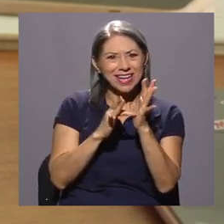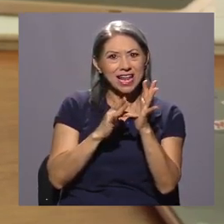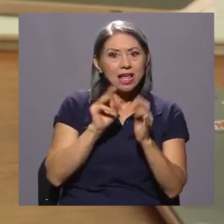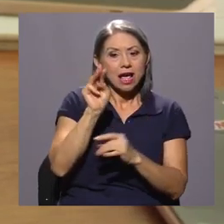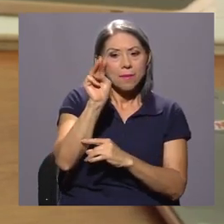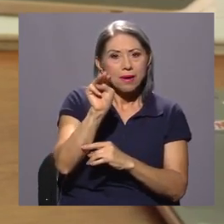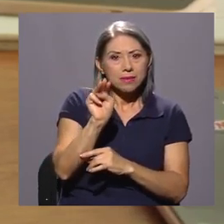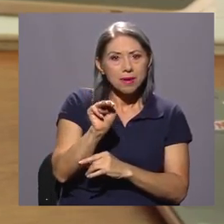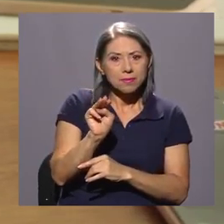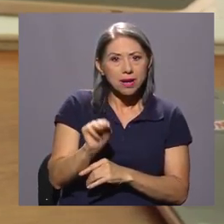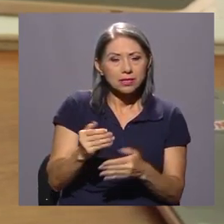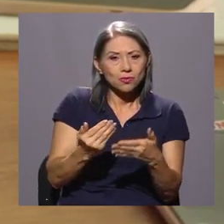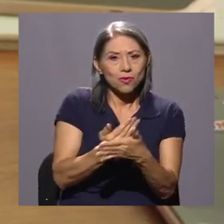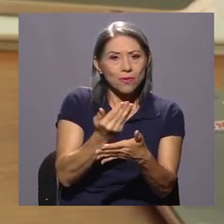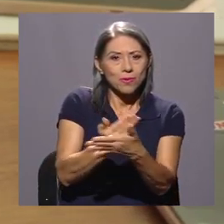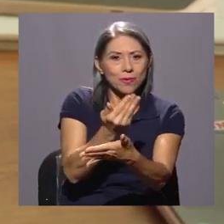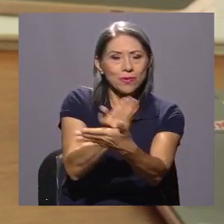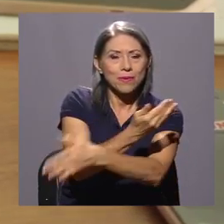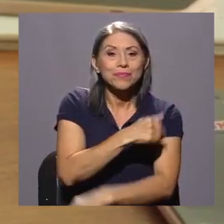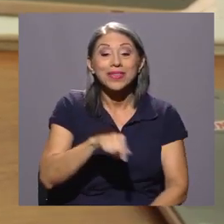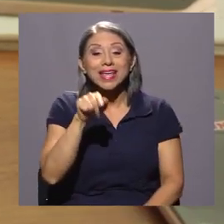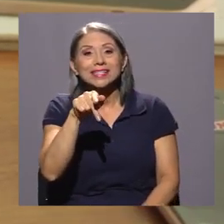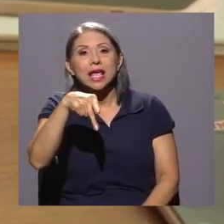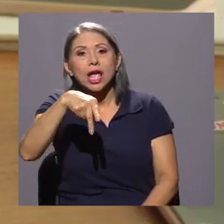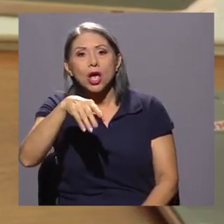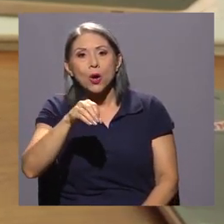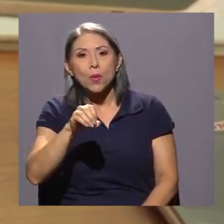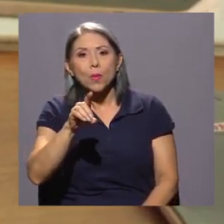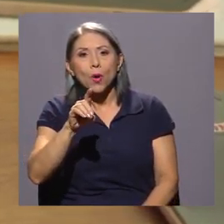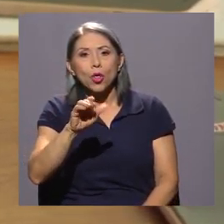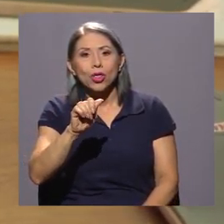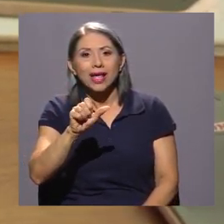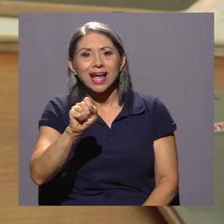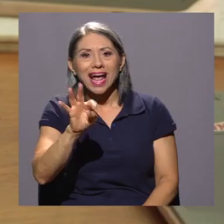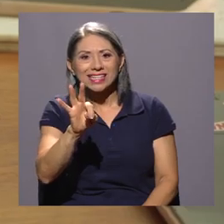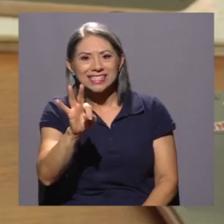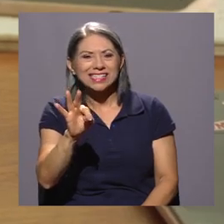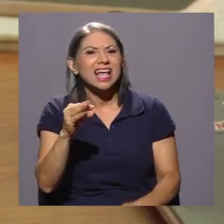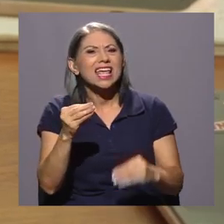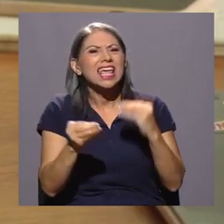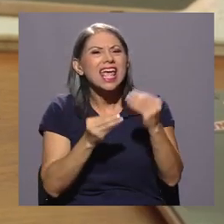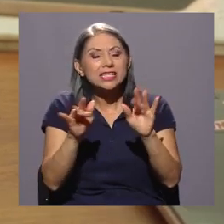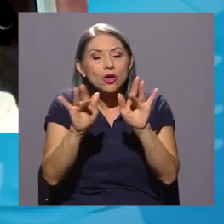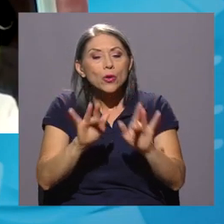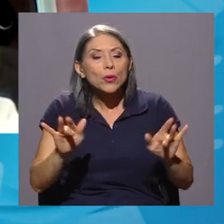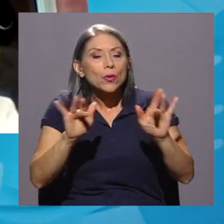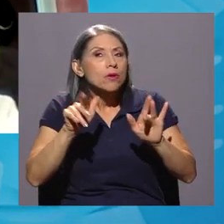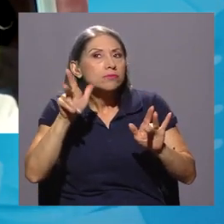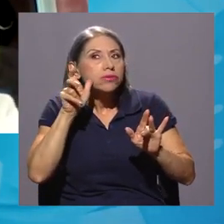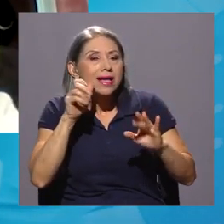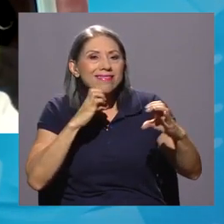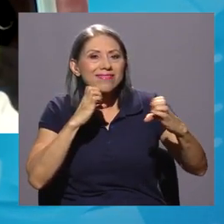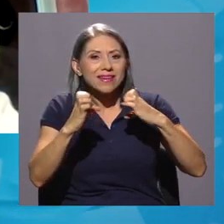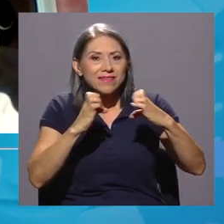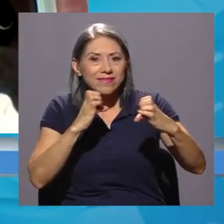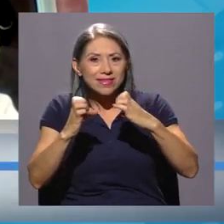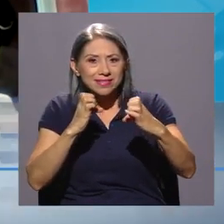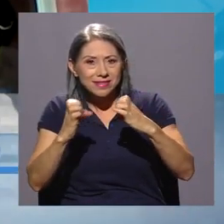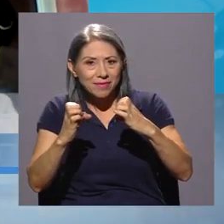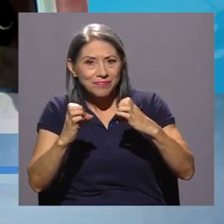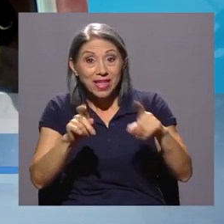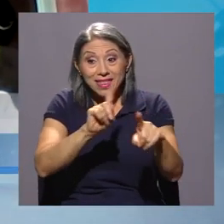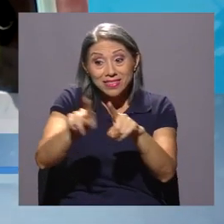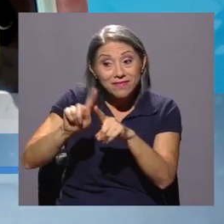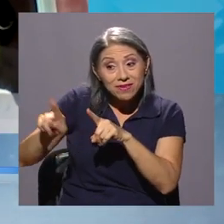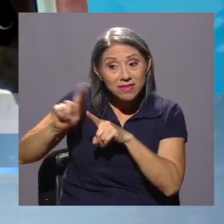martes se estrenará uno nuevo el tipo de podcast es un podcast de tipo entrevista entonces en cada uno